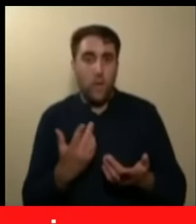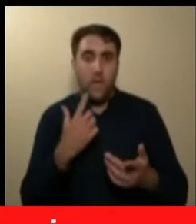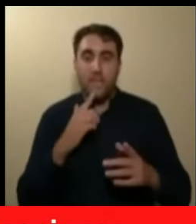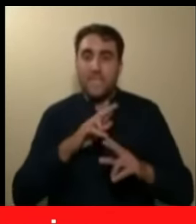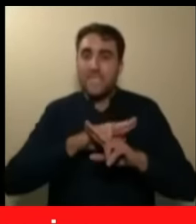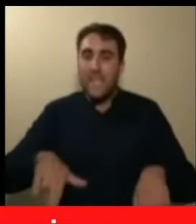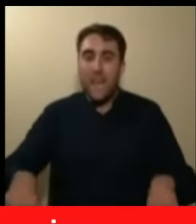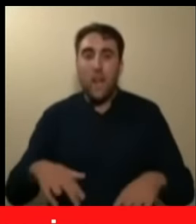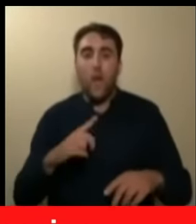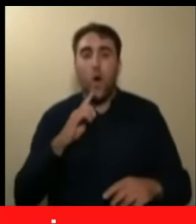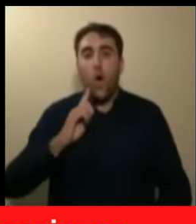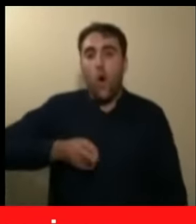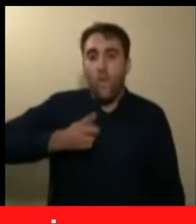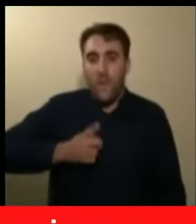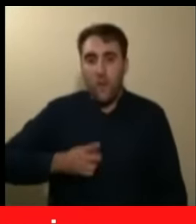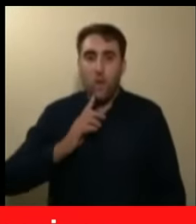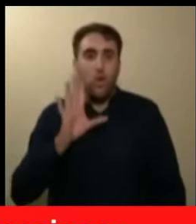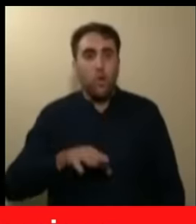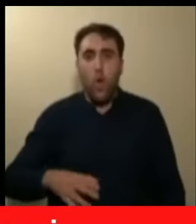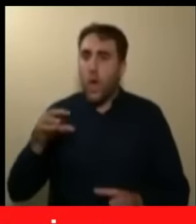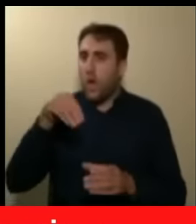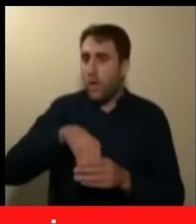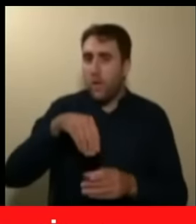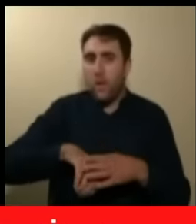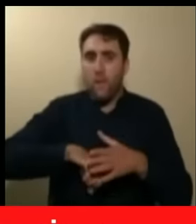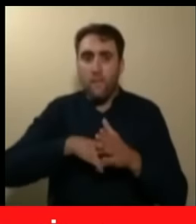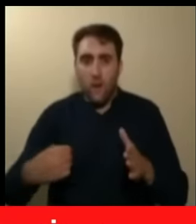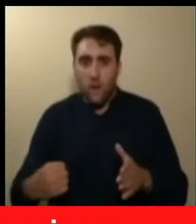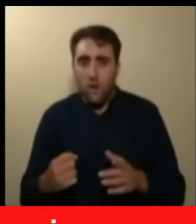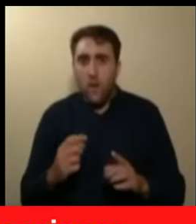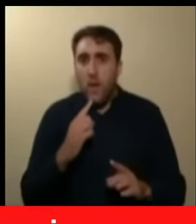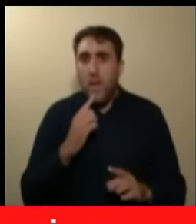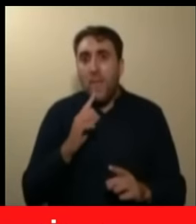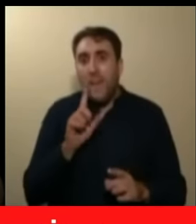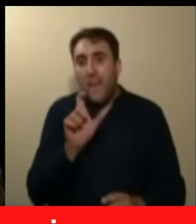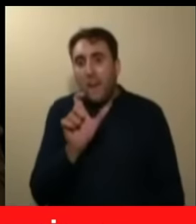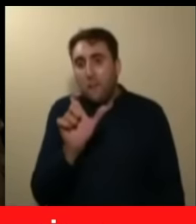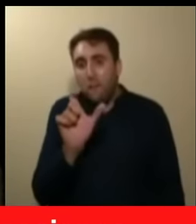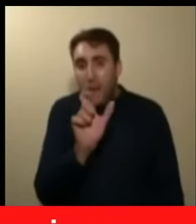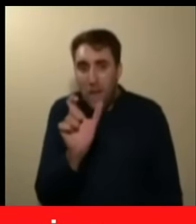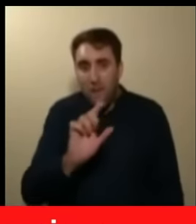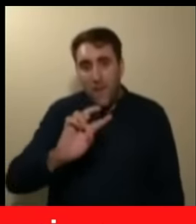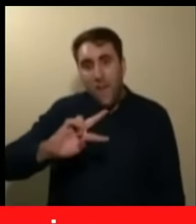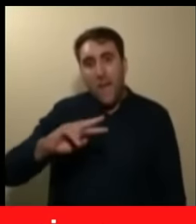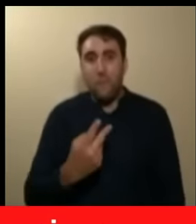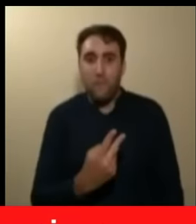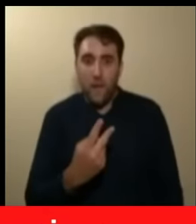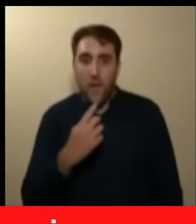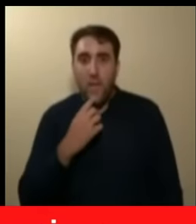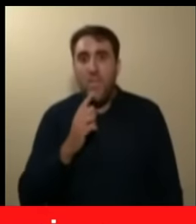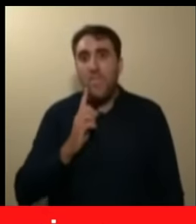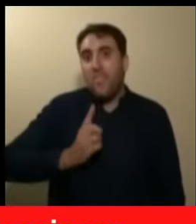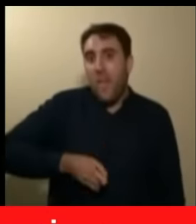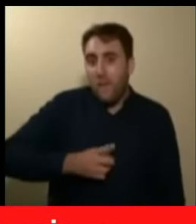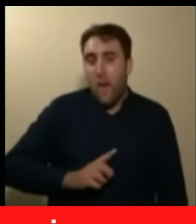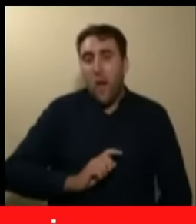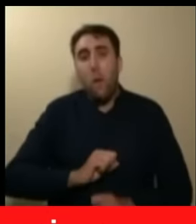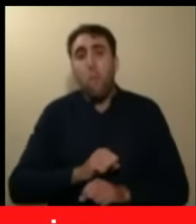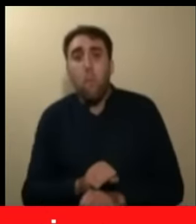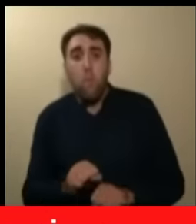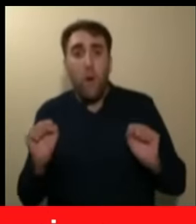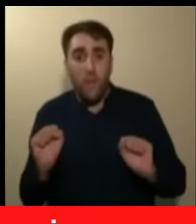la obligatoriedad. Pasar del debe al podrá. Pero esencialmente, además, esto, tenerlo muy presente